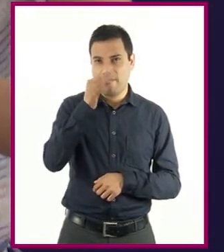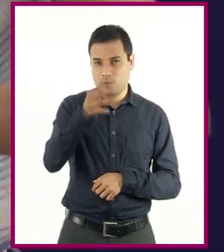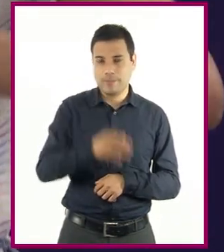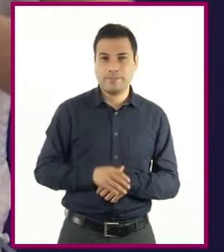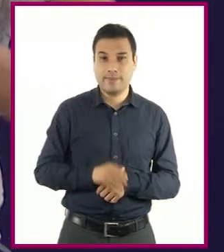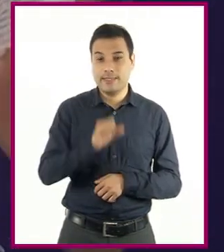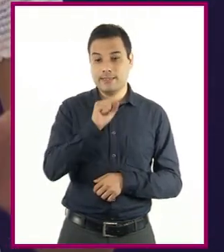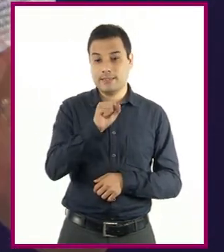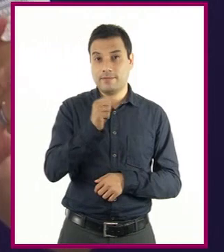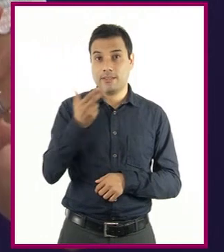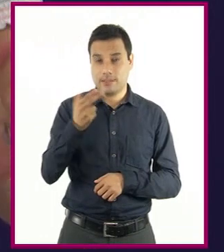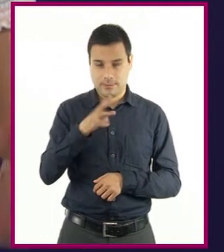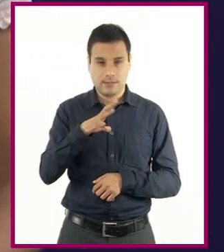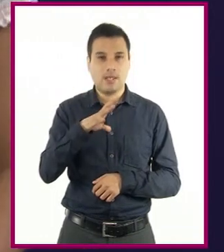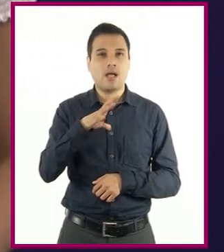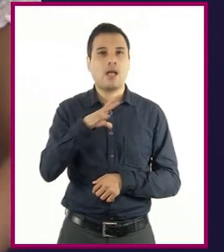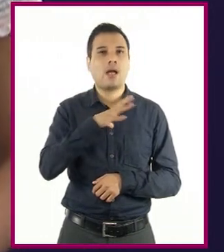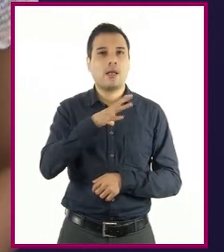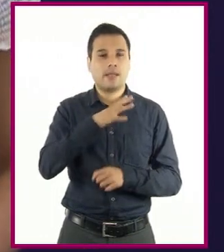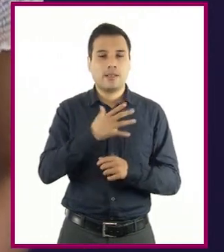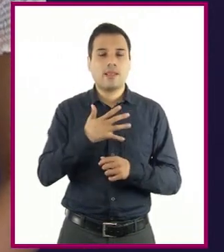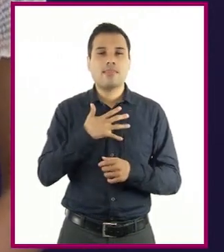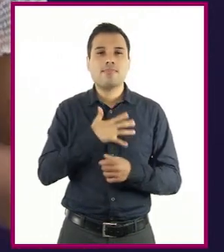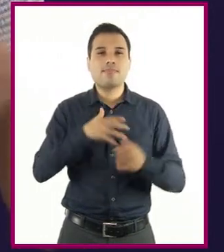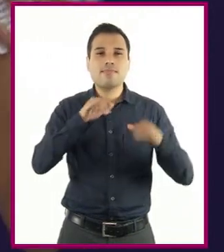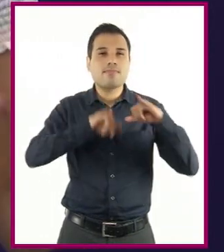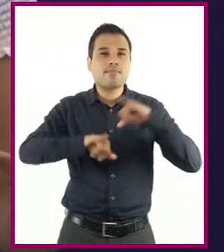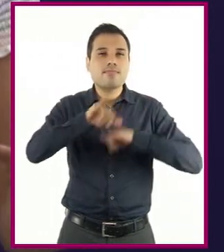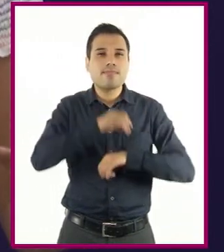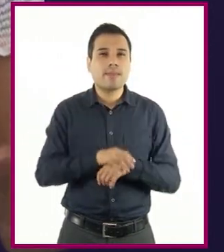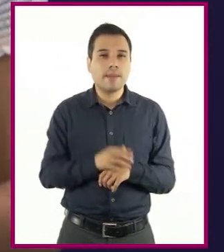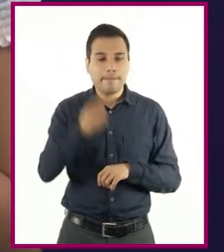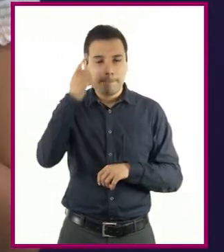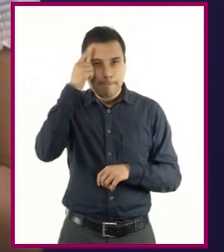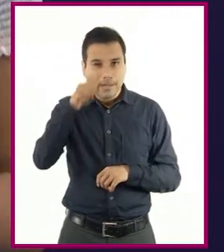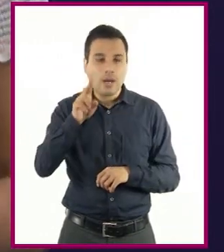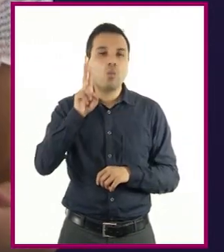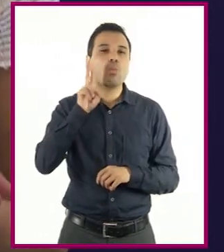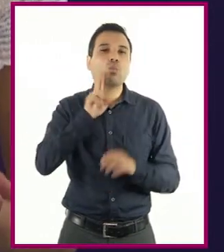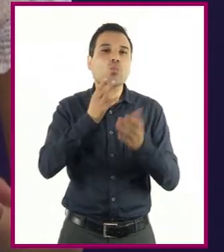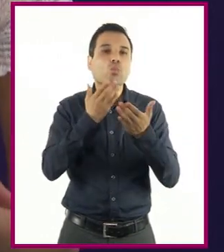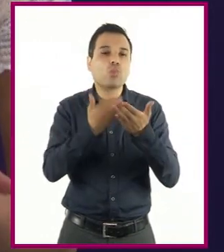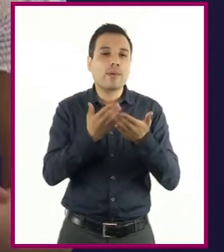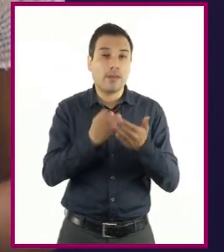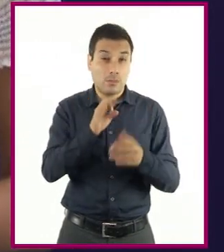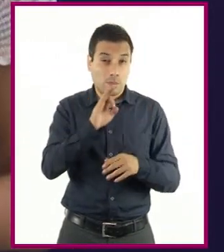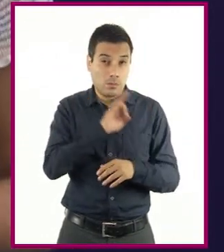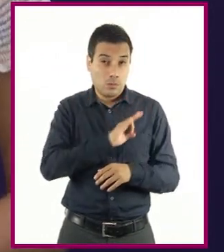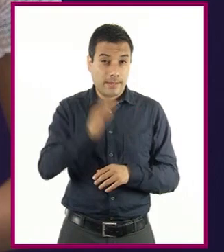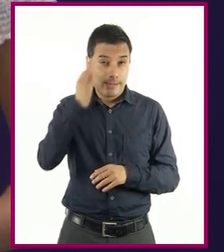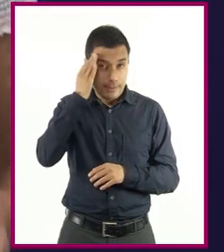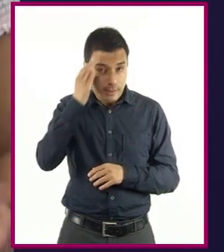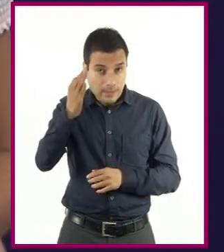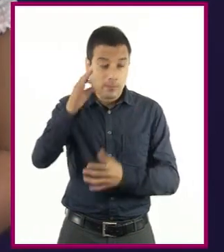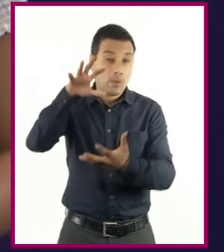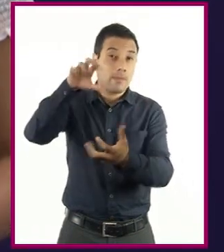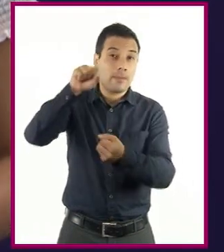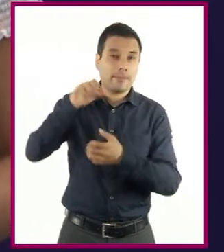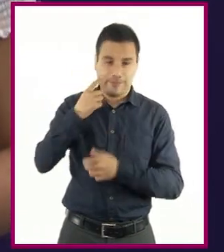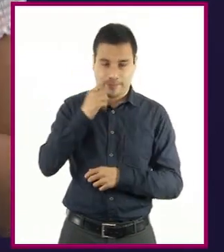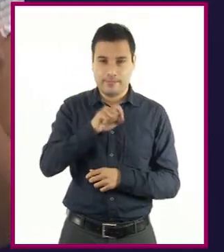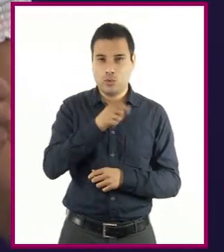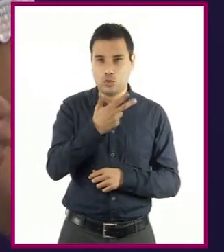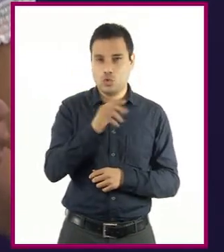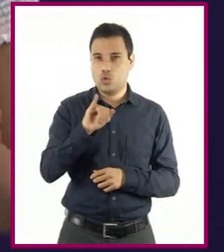Hawking ideó una experiencia sencilla y hasta divertida para comprobar si se podía viajar en el tiempo. El 28